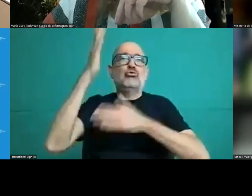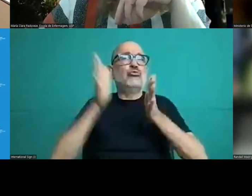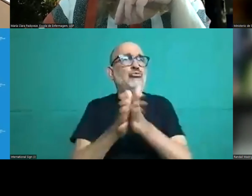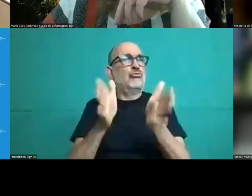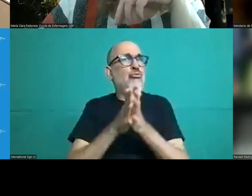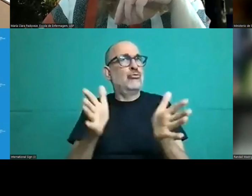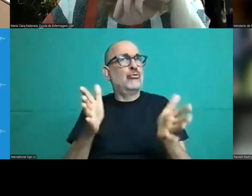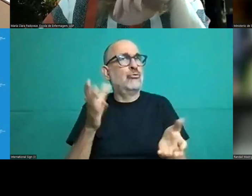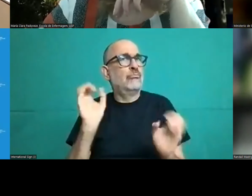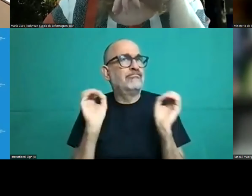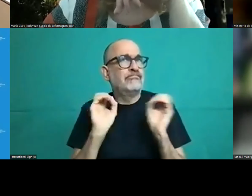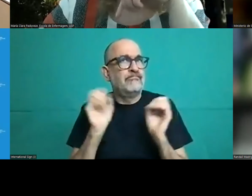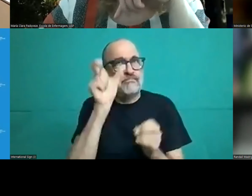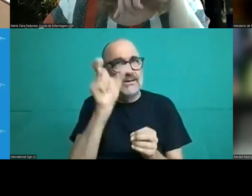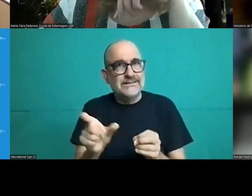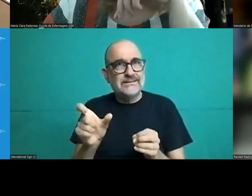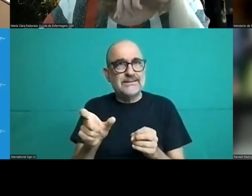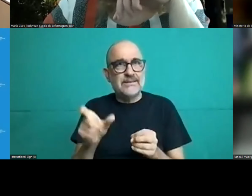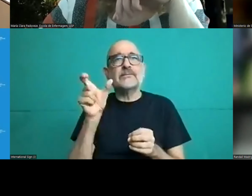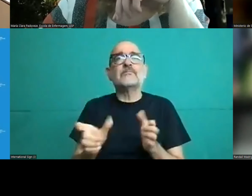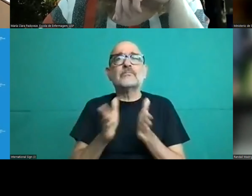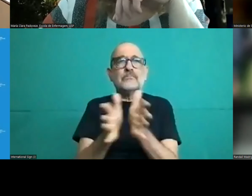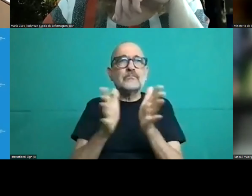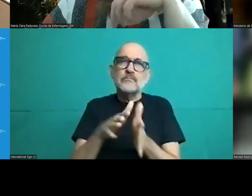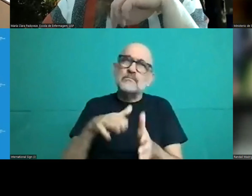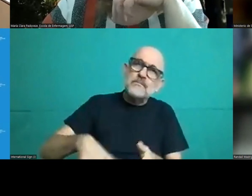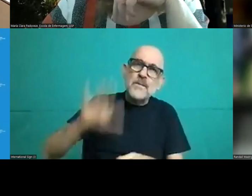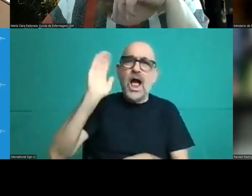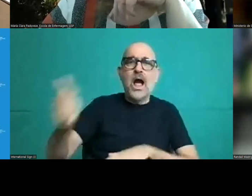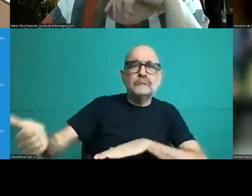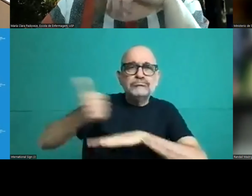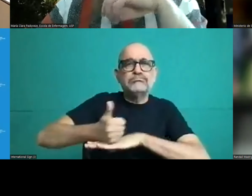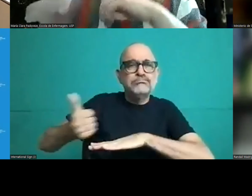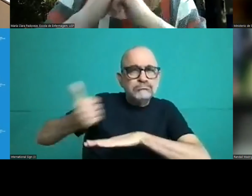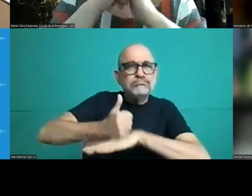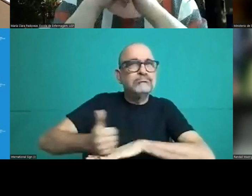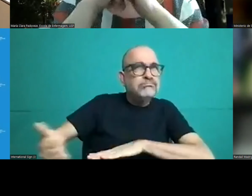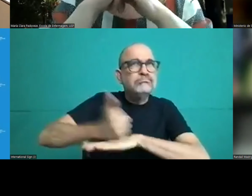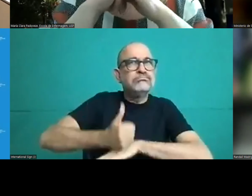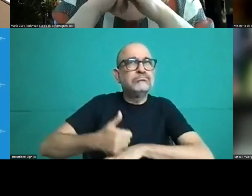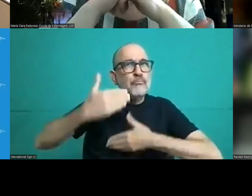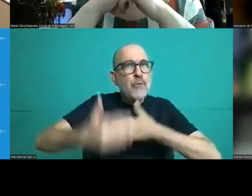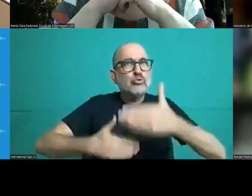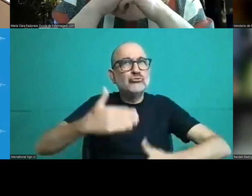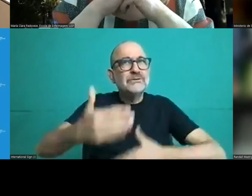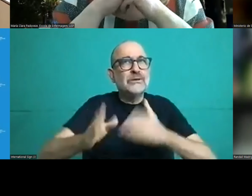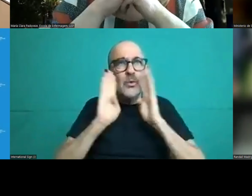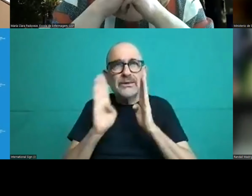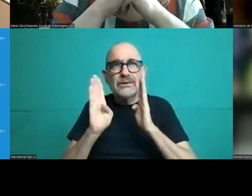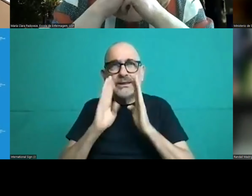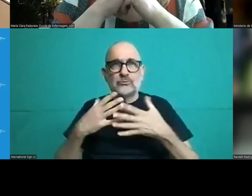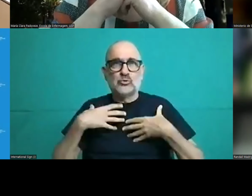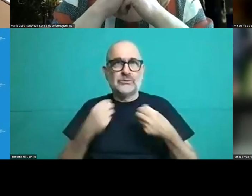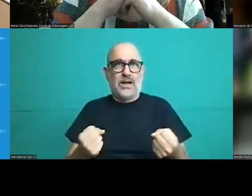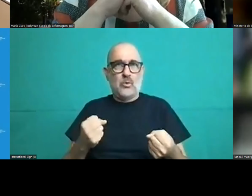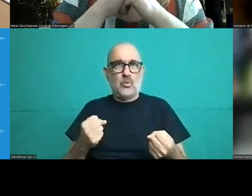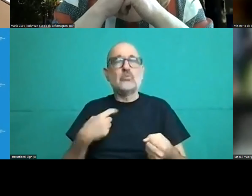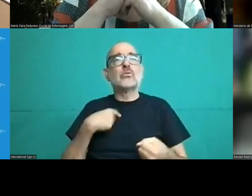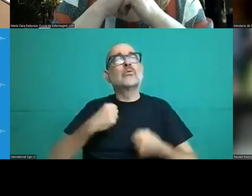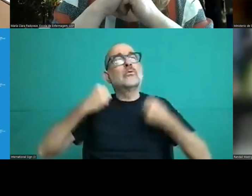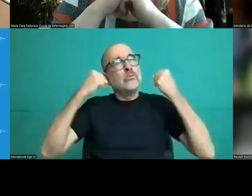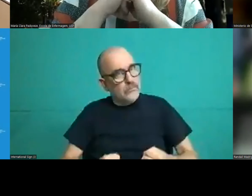de la salud, y reitero que esta participación no es una concesión, es el ejercicio justamente del derecho a la